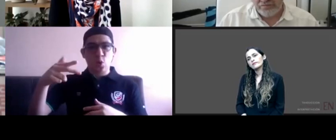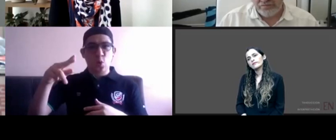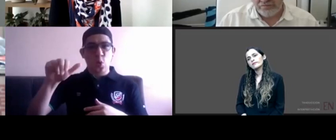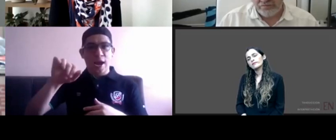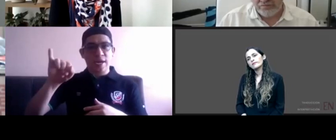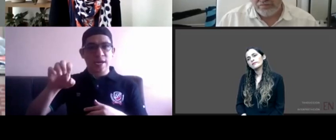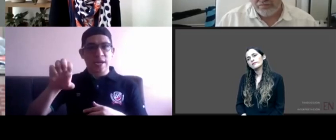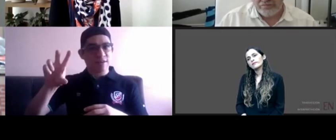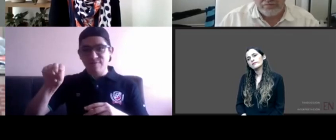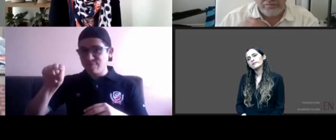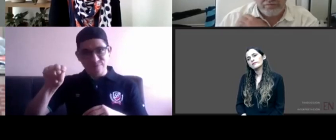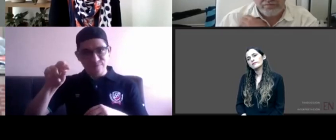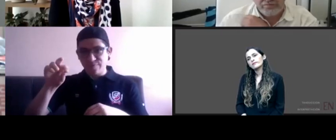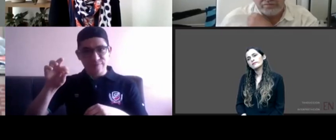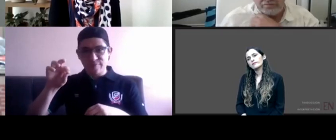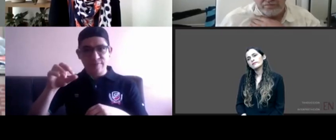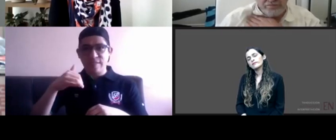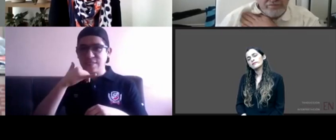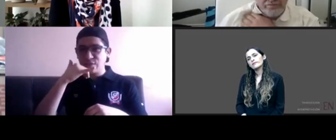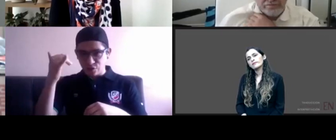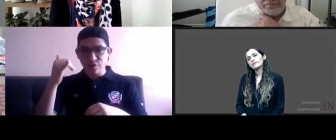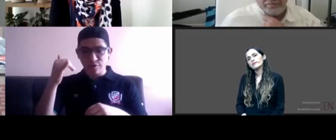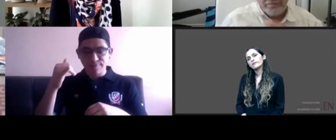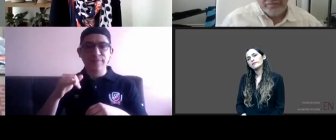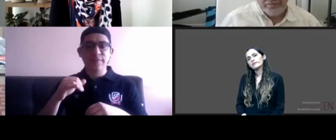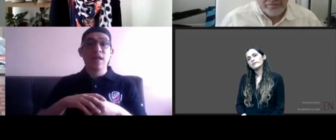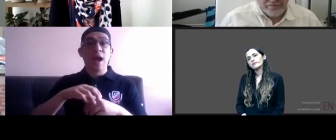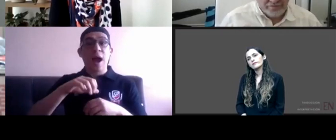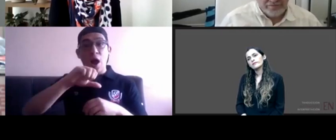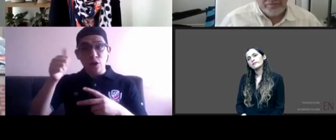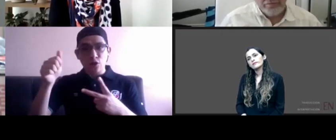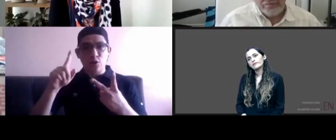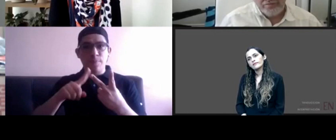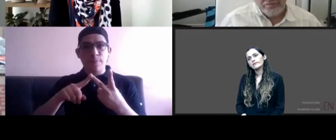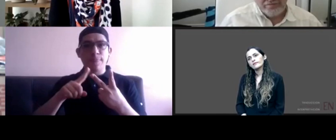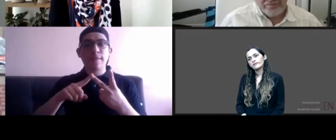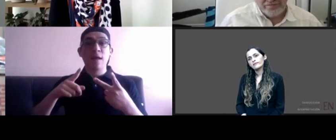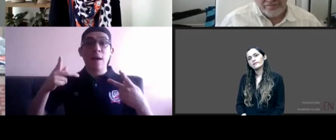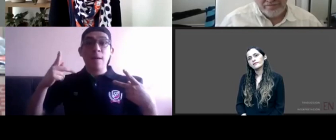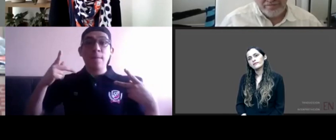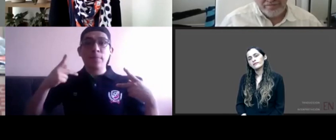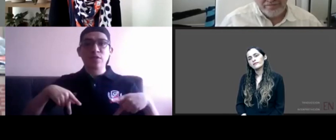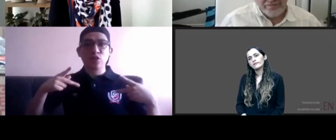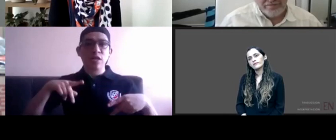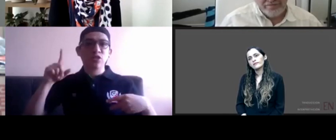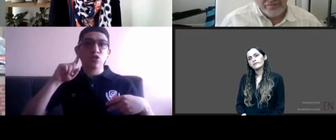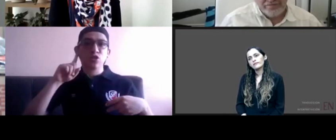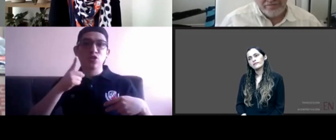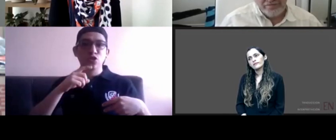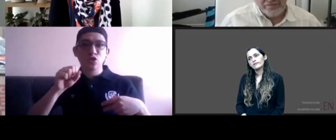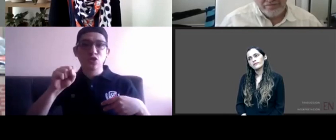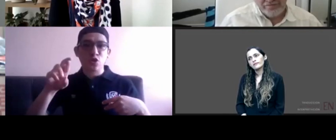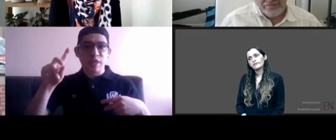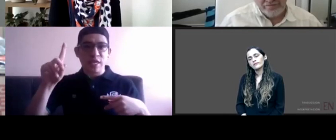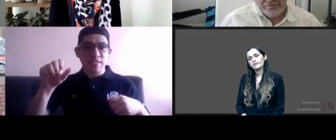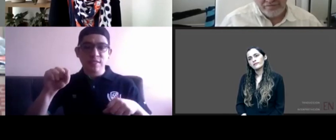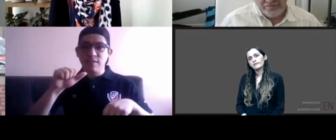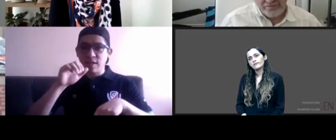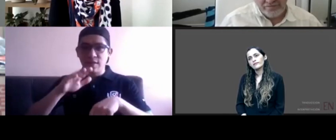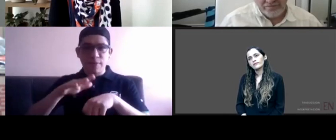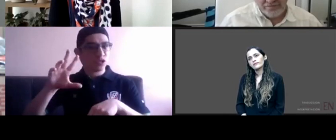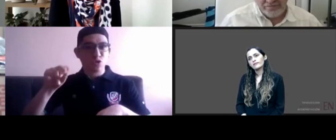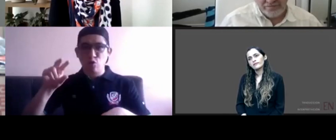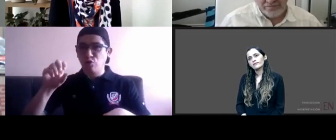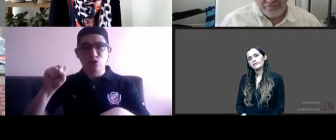El concepto correcto es lengua de señas mexicana, no lenguaje. Ahí hay un error que se comete